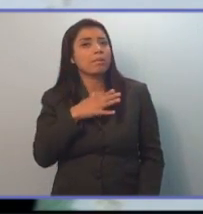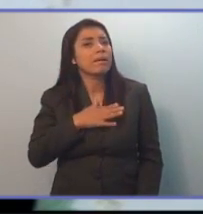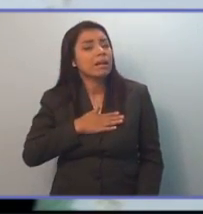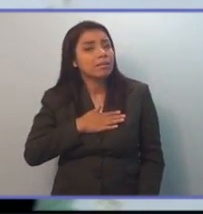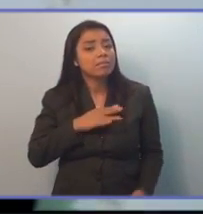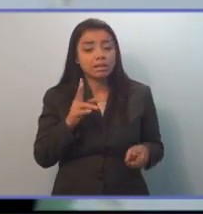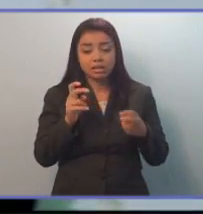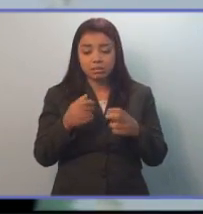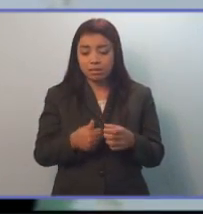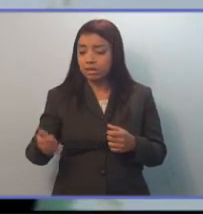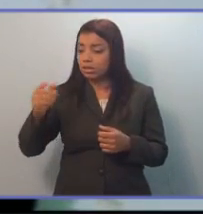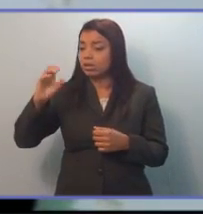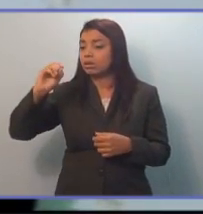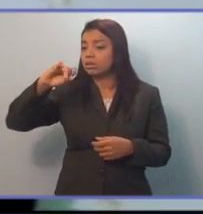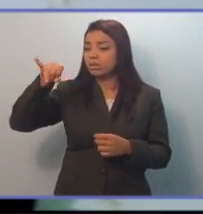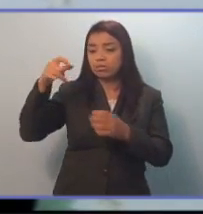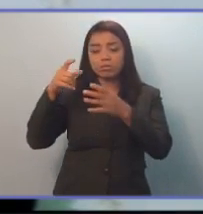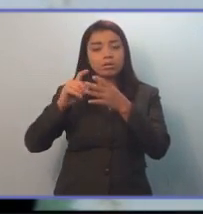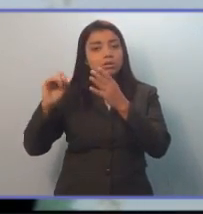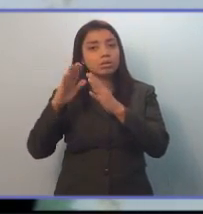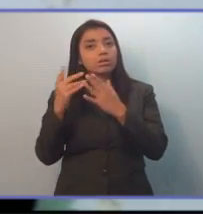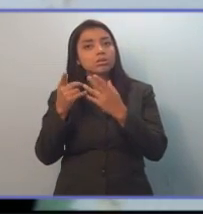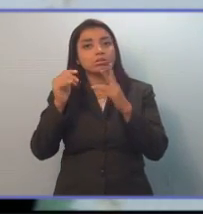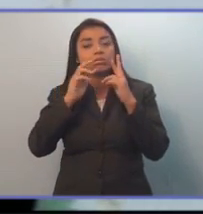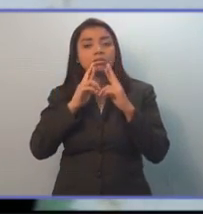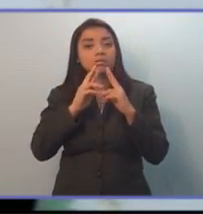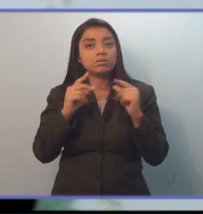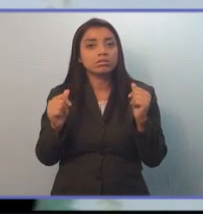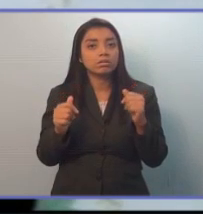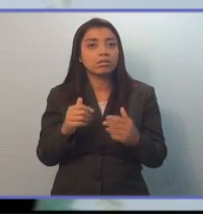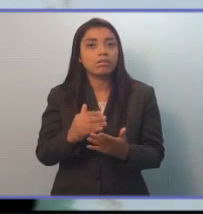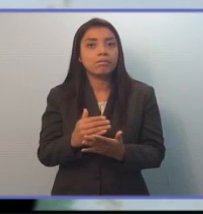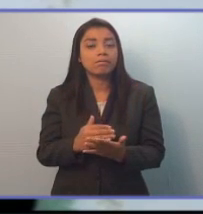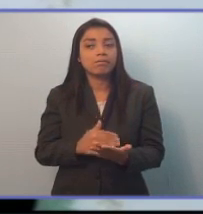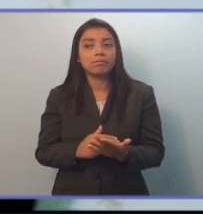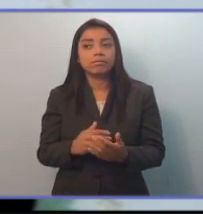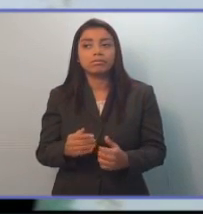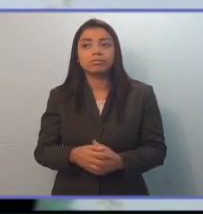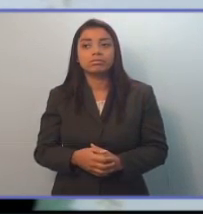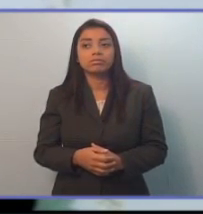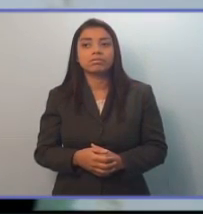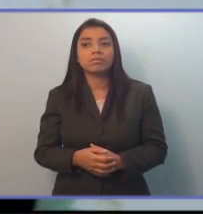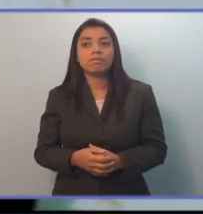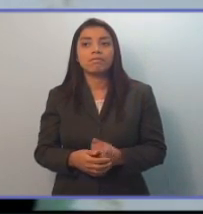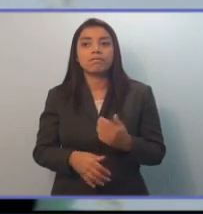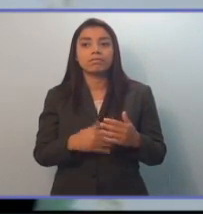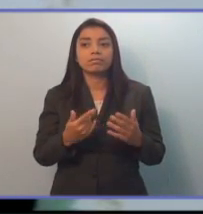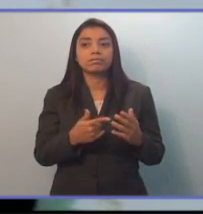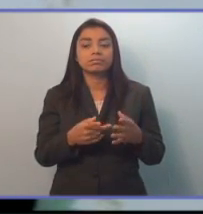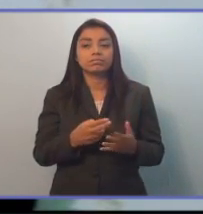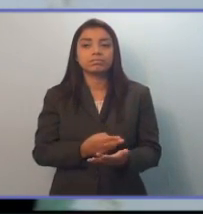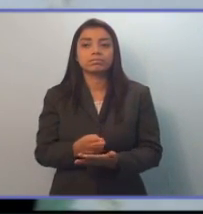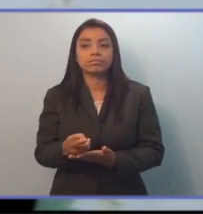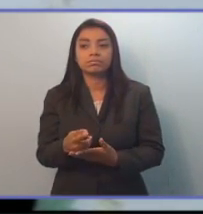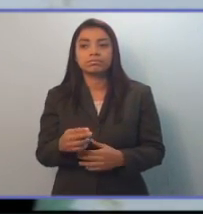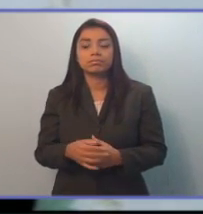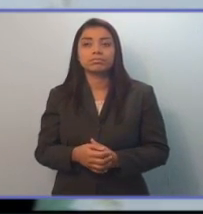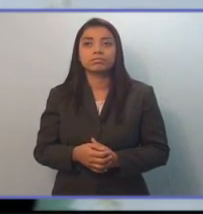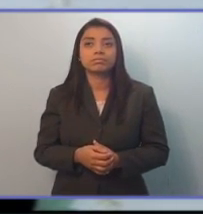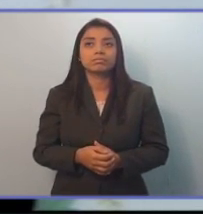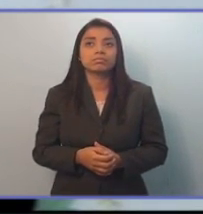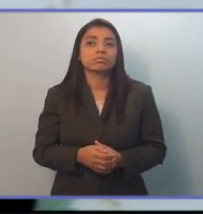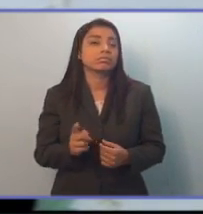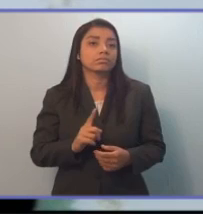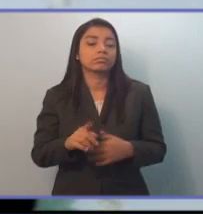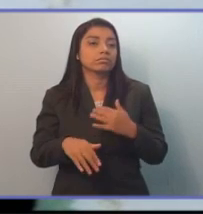de la Sala de lo Constitucional, ha sido bastante transparente en sus resoluciones, pero no puedo decir que todas son transparentes, o sea, porque no